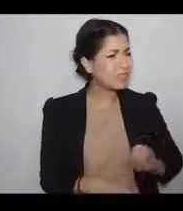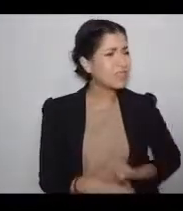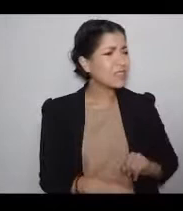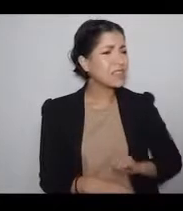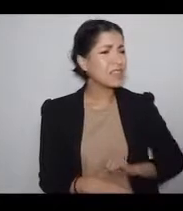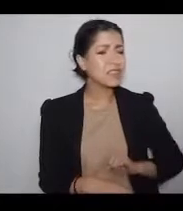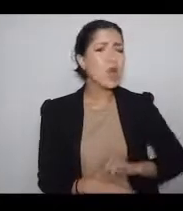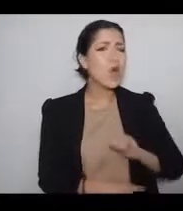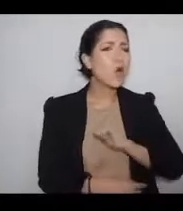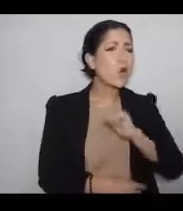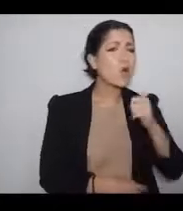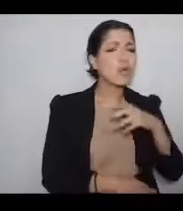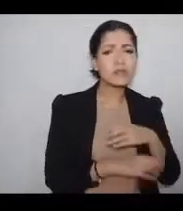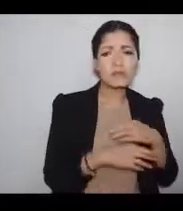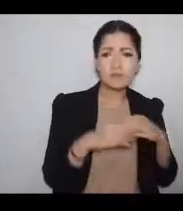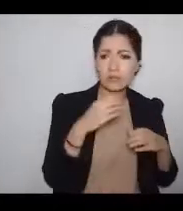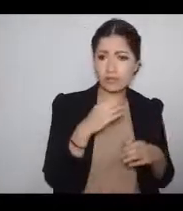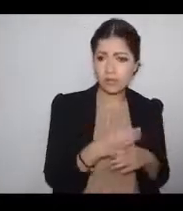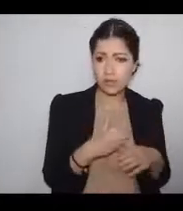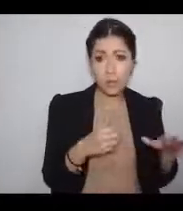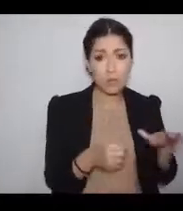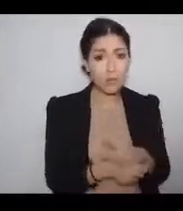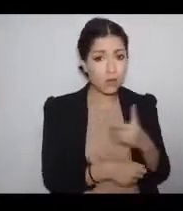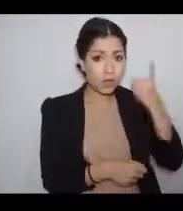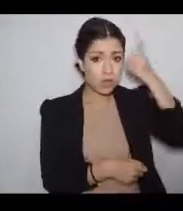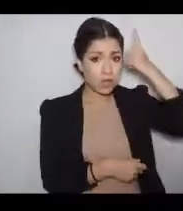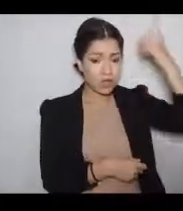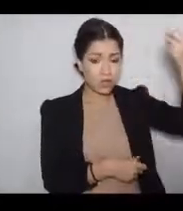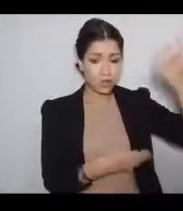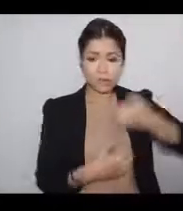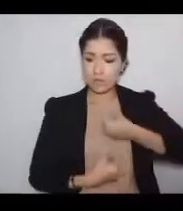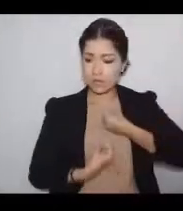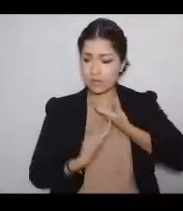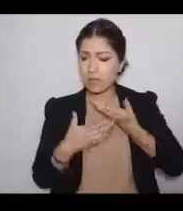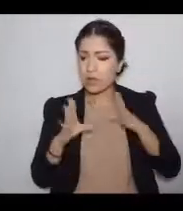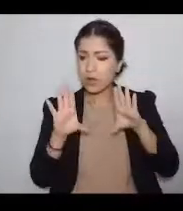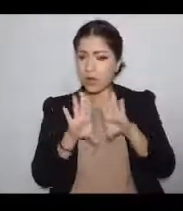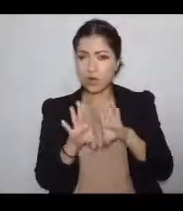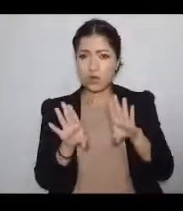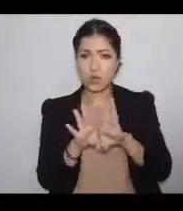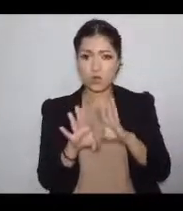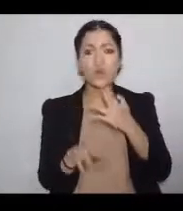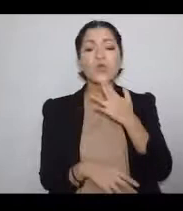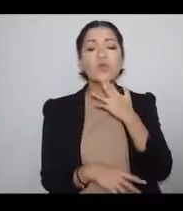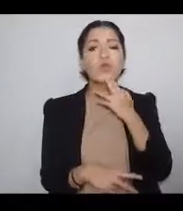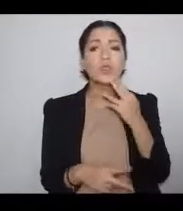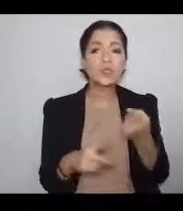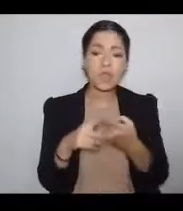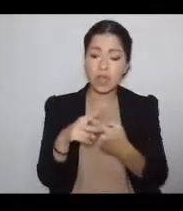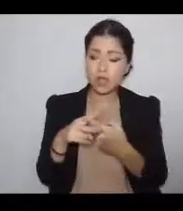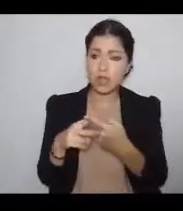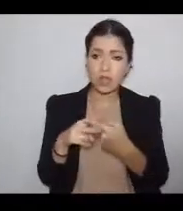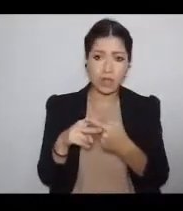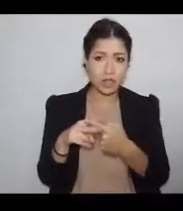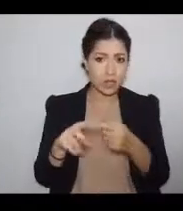melodías. Dios habla con números, pero también con notas.